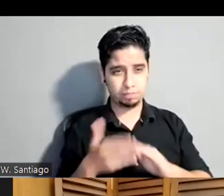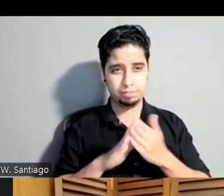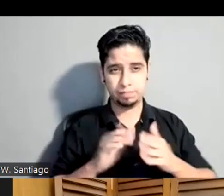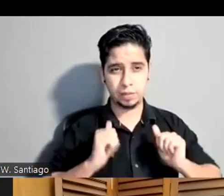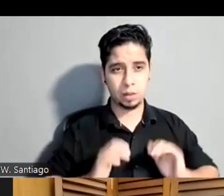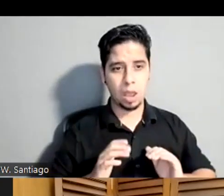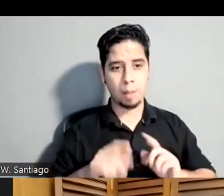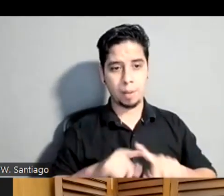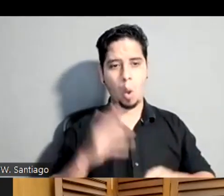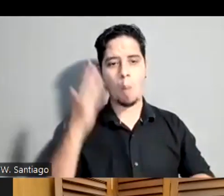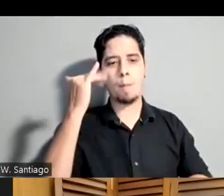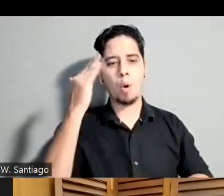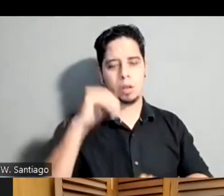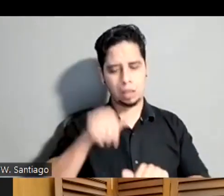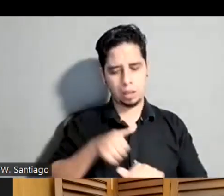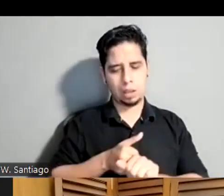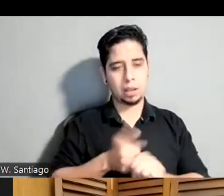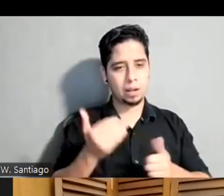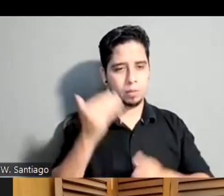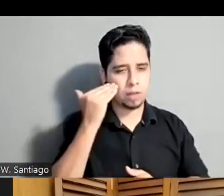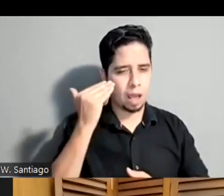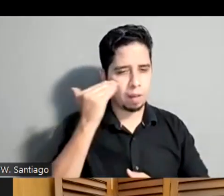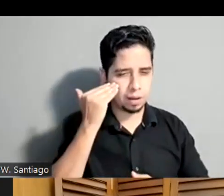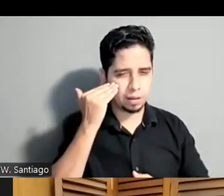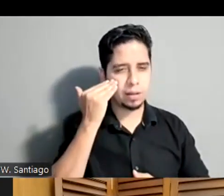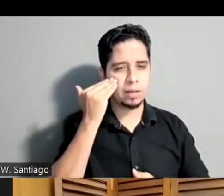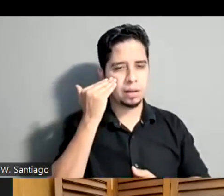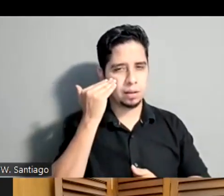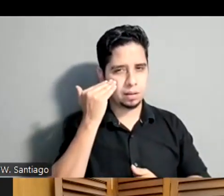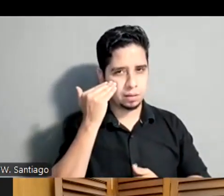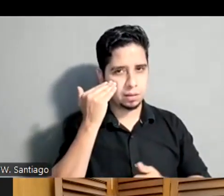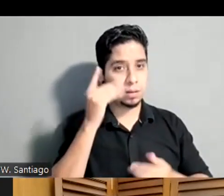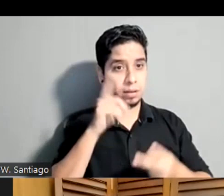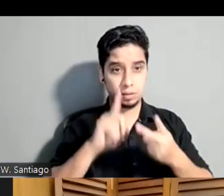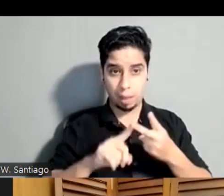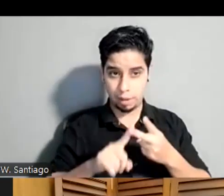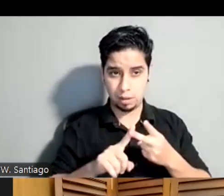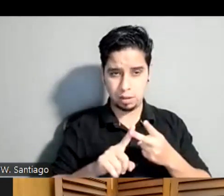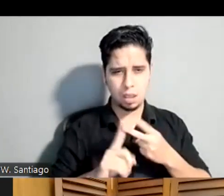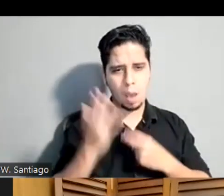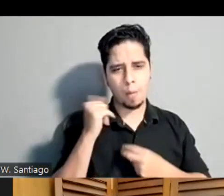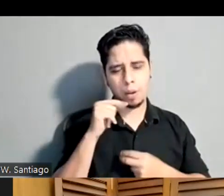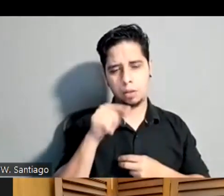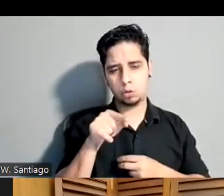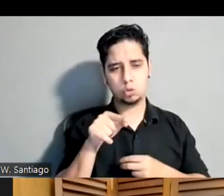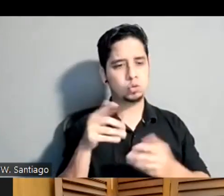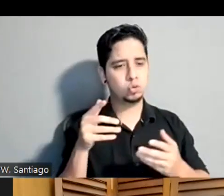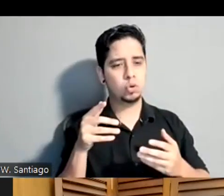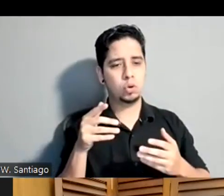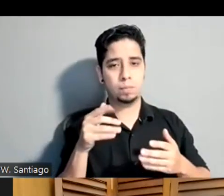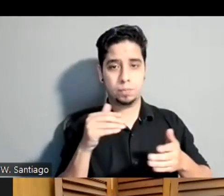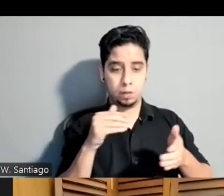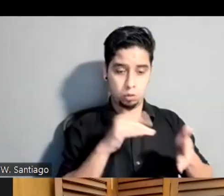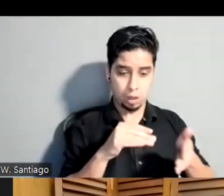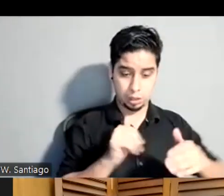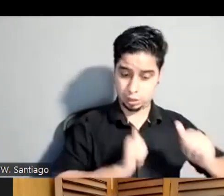haber un porqué. O sea, y eso lo vamos a hablar en el próximo segmento. ¿Por qué entonces, en vez de estudiar teatro